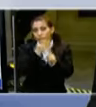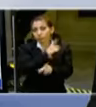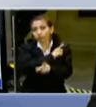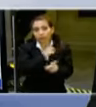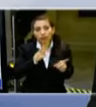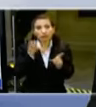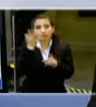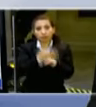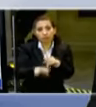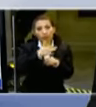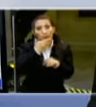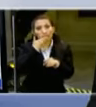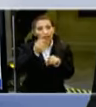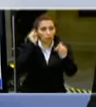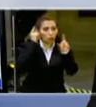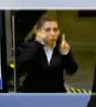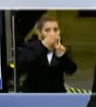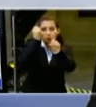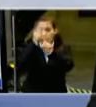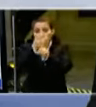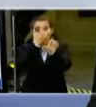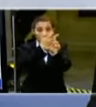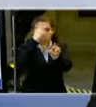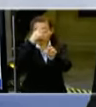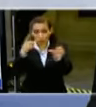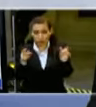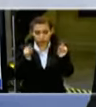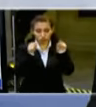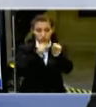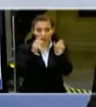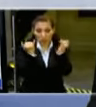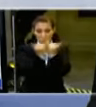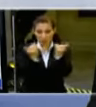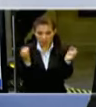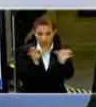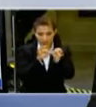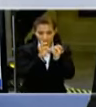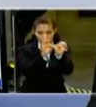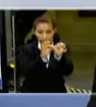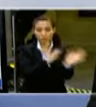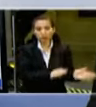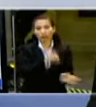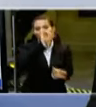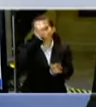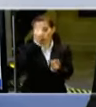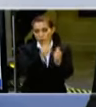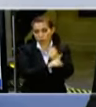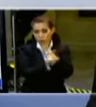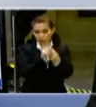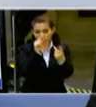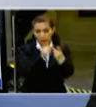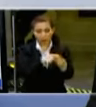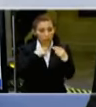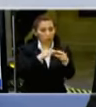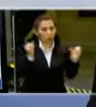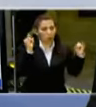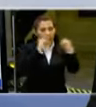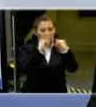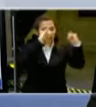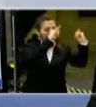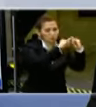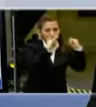que buscar alinear los efectivos con Estados Unidos. En segundo lugar, tenemos un problema muy fuerte de